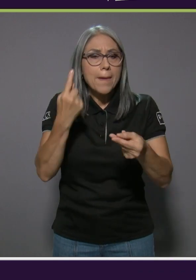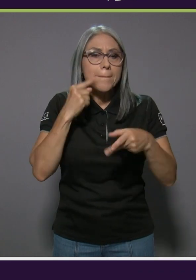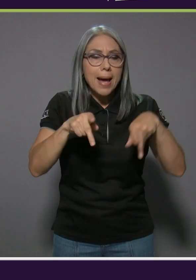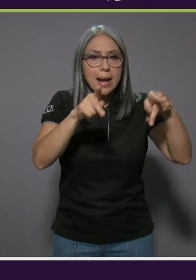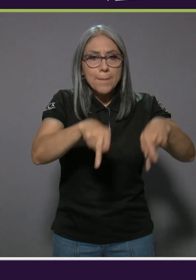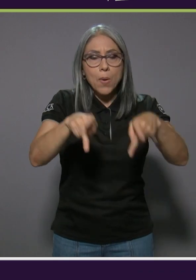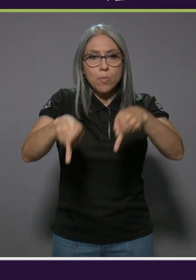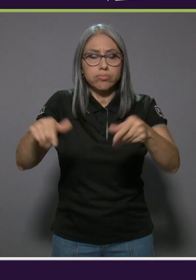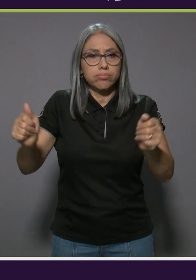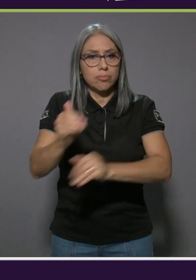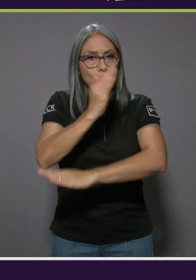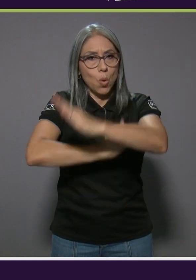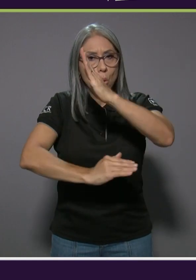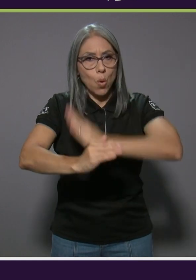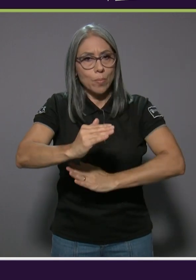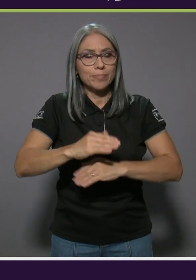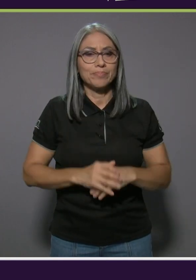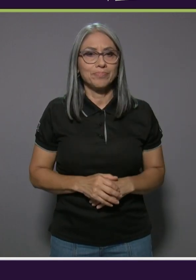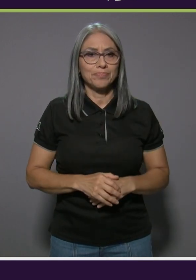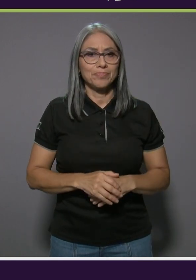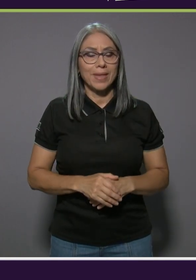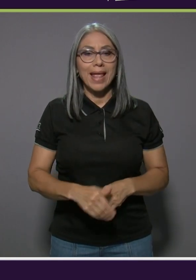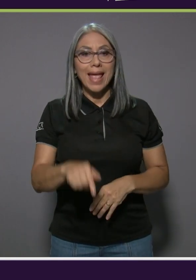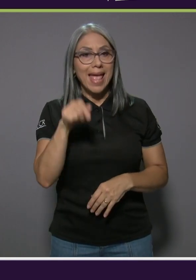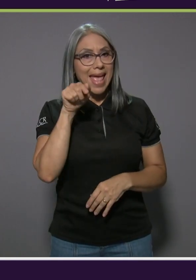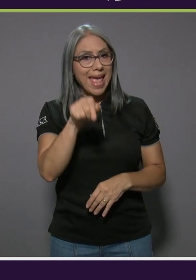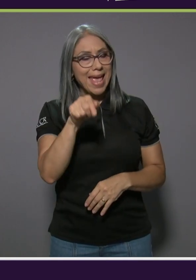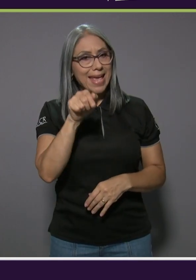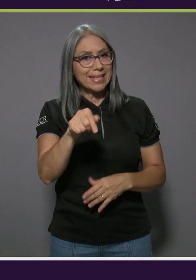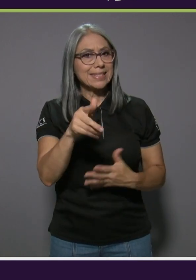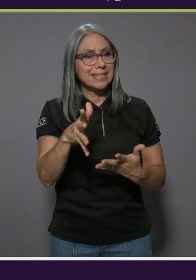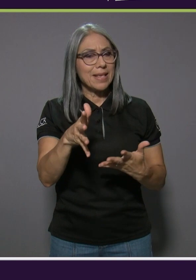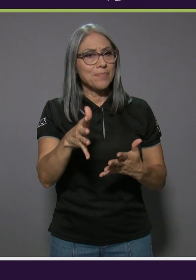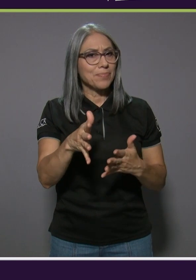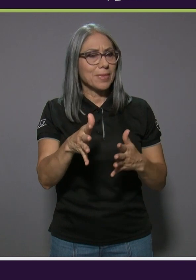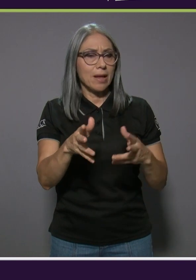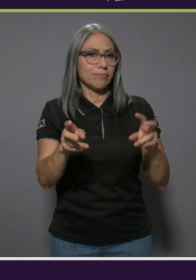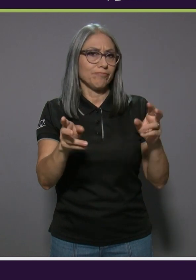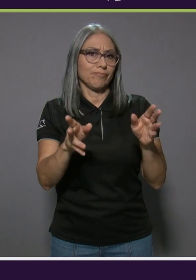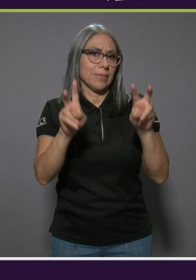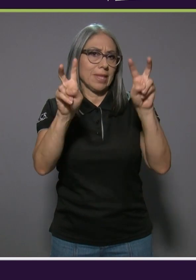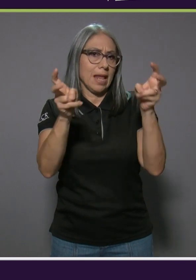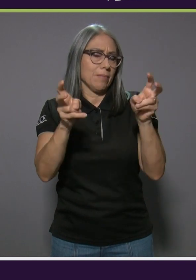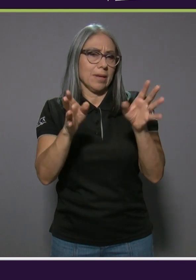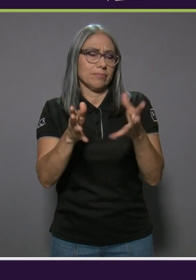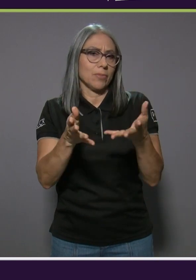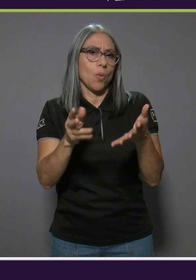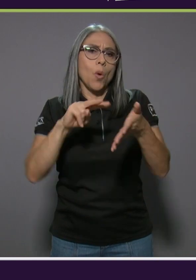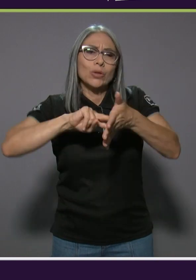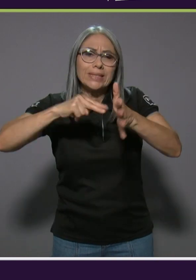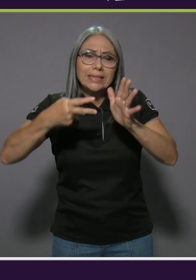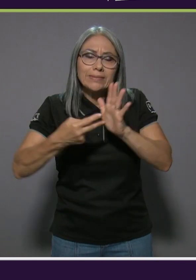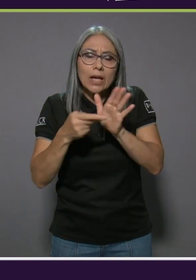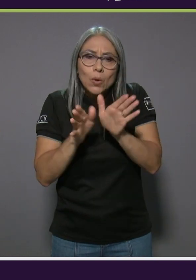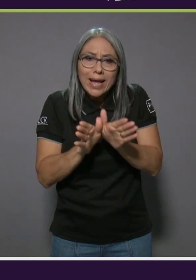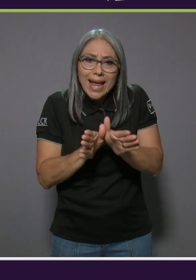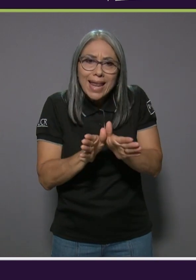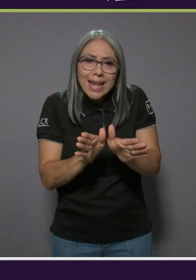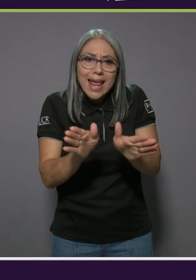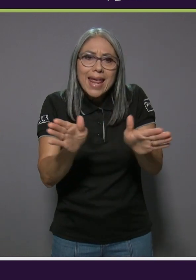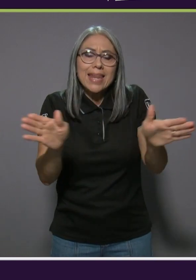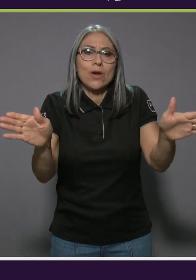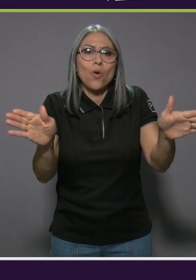con discapacidad. Ese contexto tan genérico ha llegado a crear